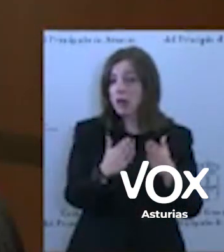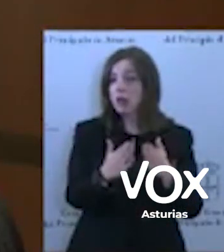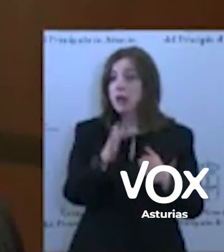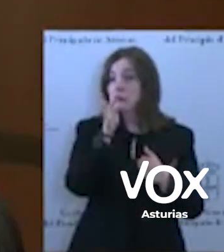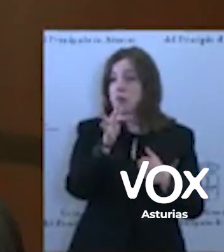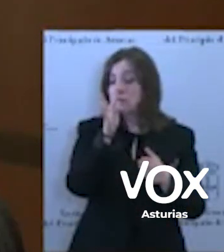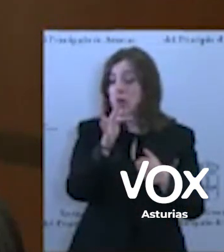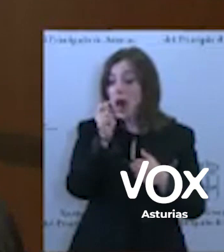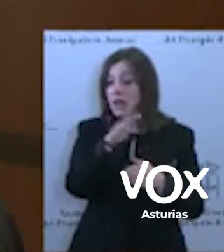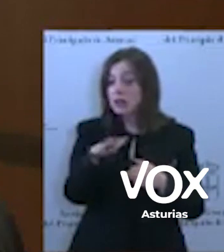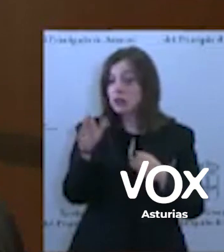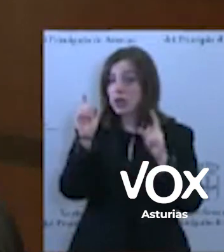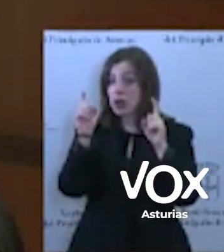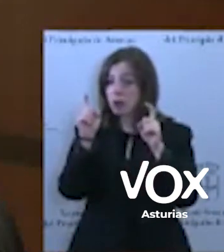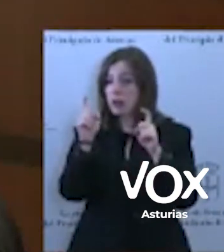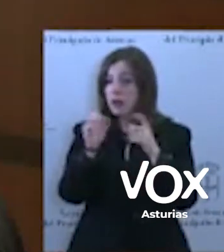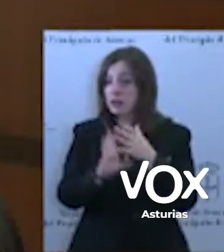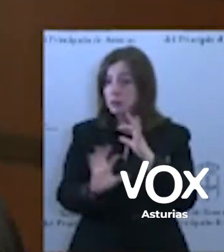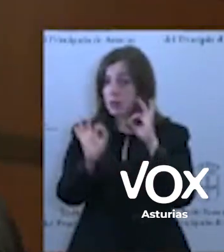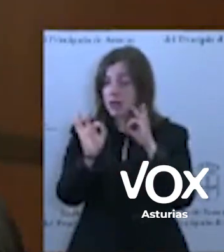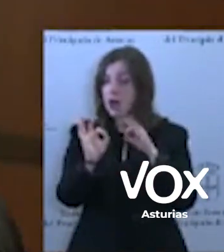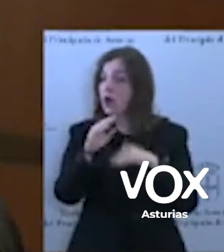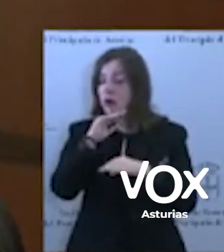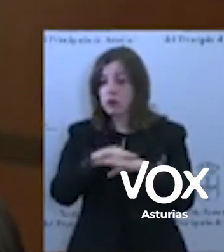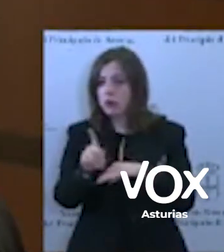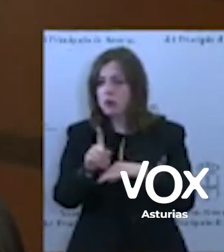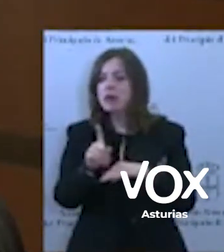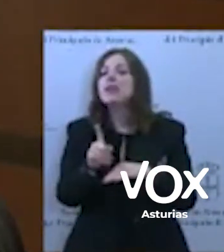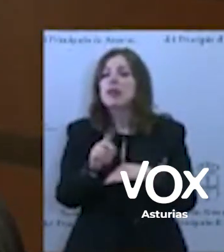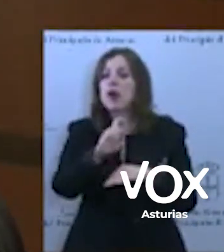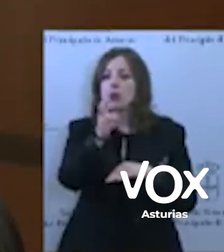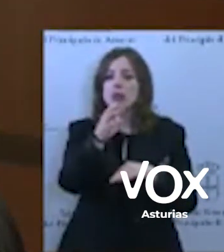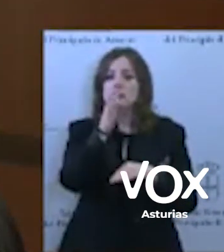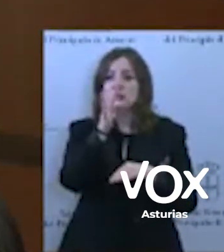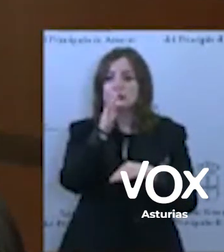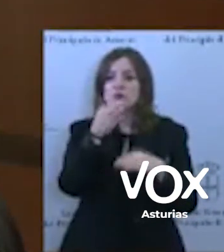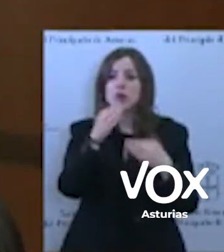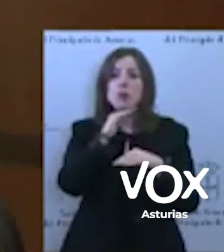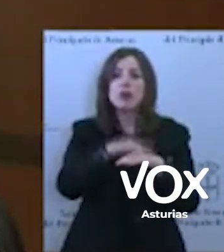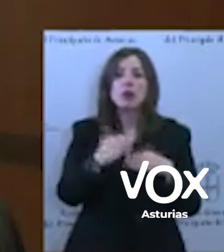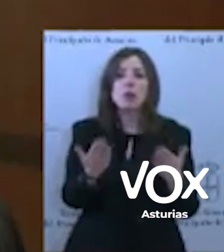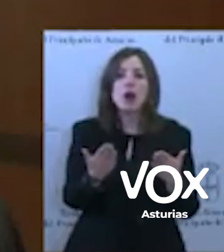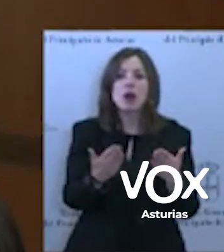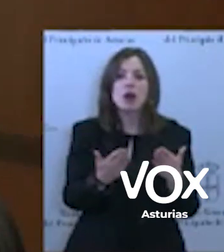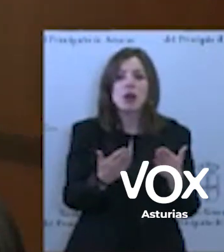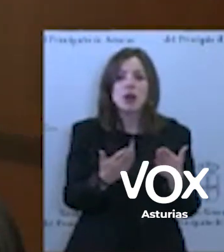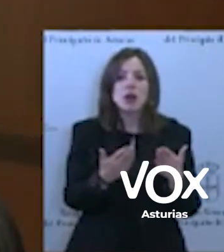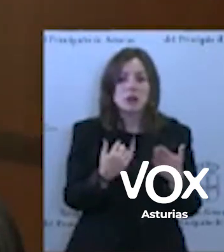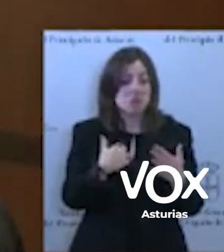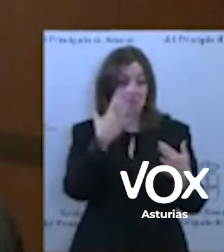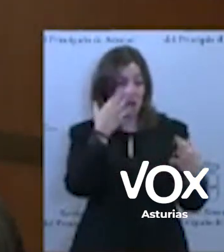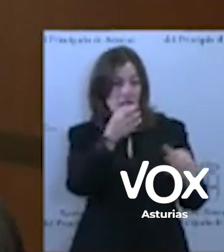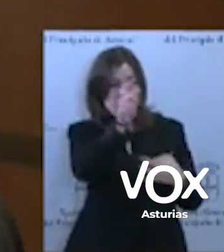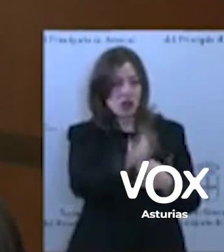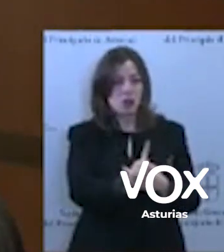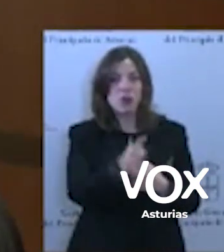cumplir con los asturianos? ¿Es usted creíble? Dijo con urgencia, nada más que le rehabilitaran. ¿Cuántos viajes en coche oficial